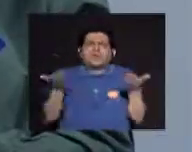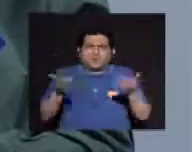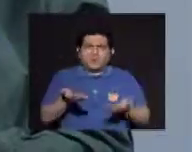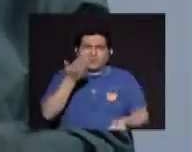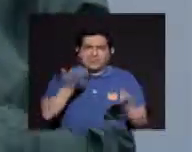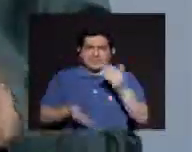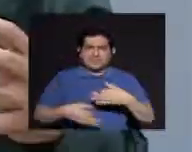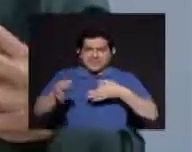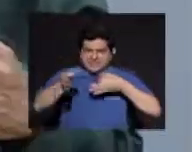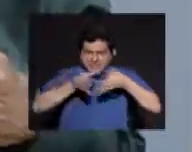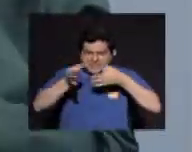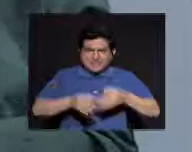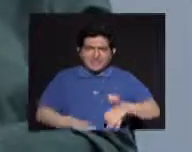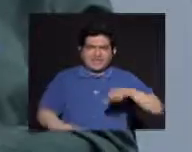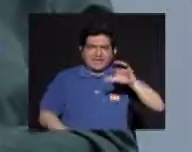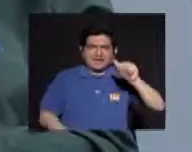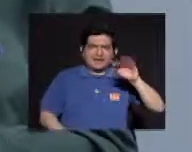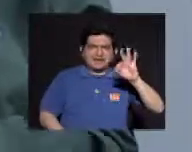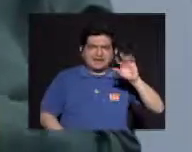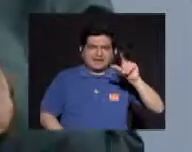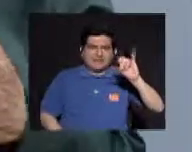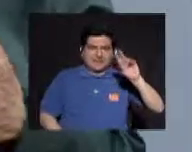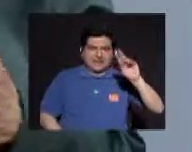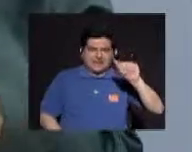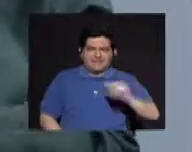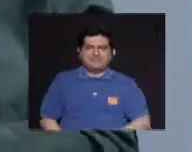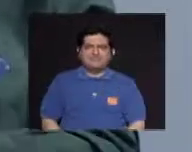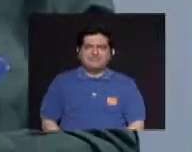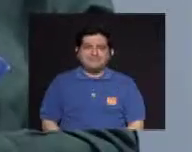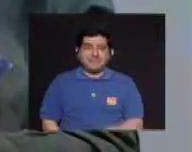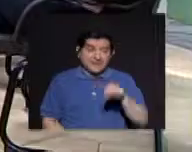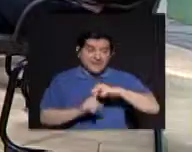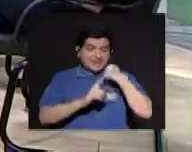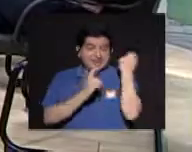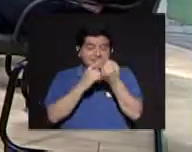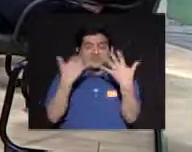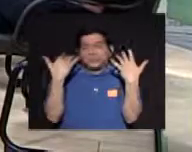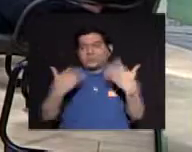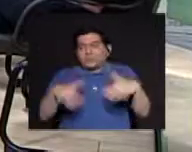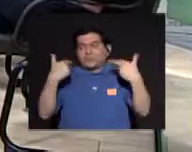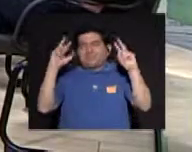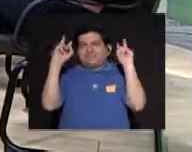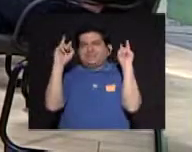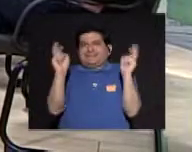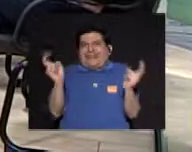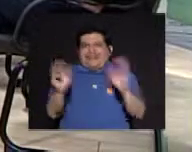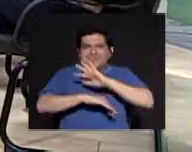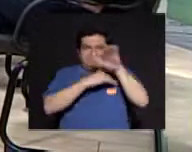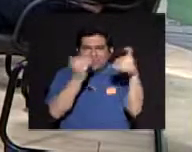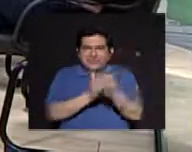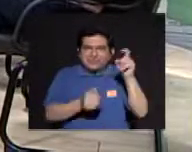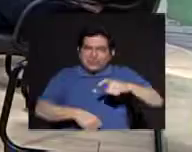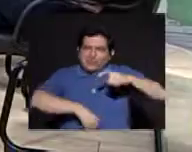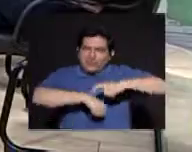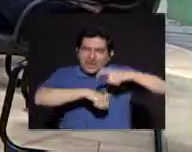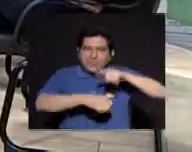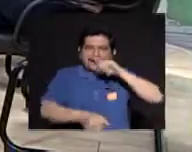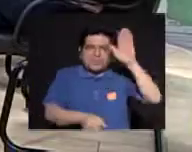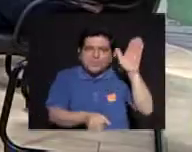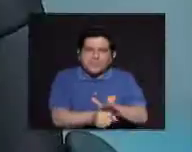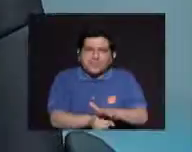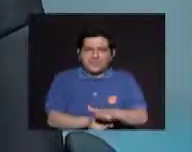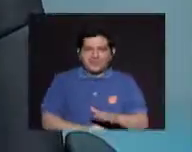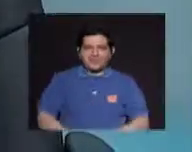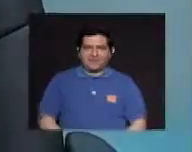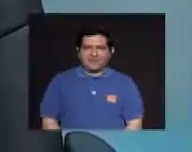vestuario, Catalina, para asunto del conformarlo? vestuario fue y todo maquillaje. un tema, porque también todo tenía que ser de